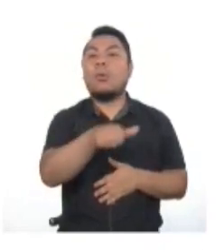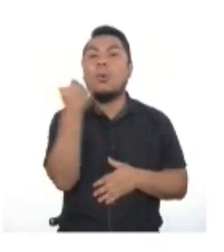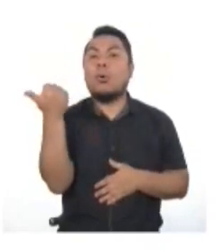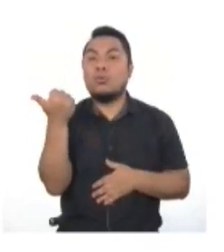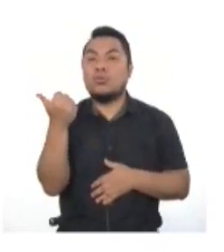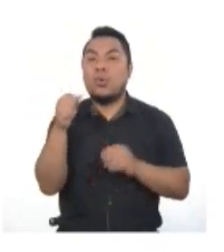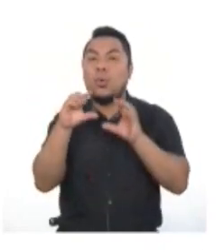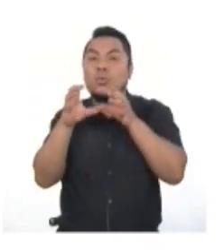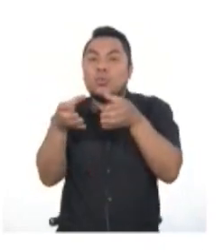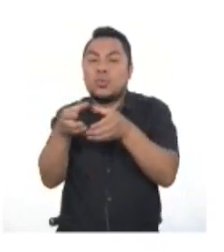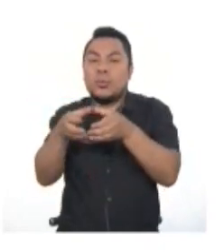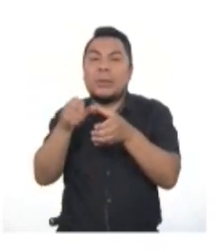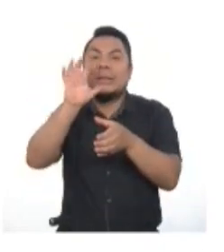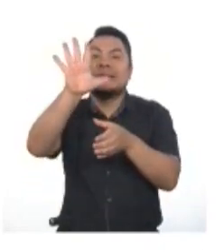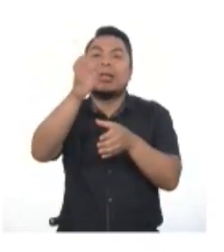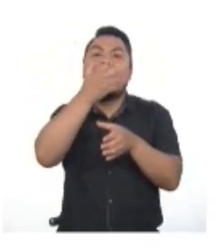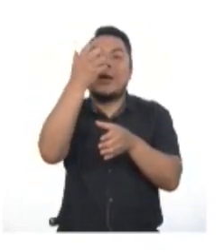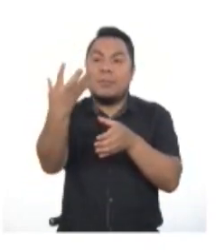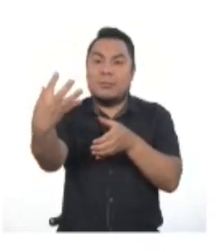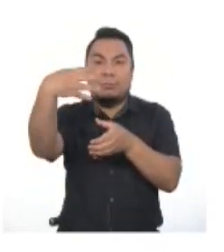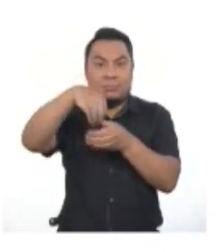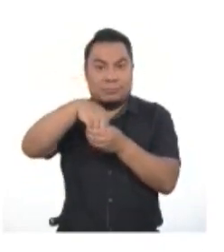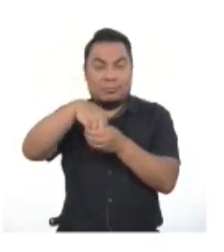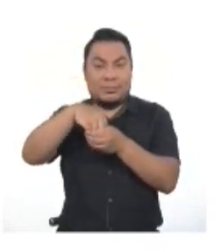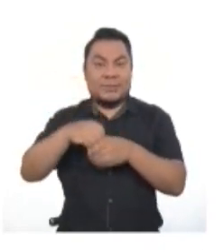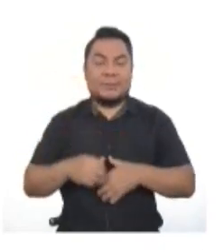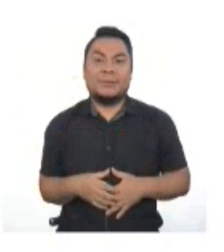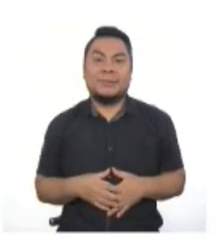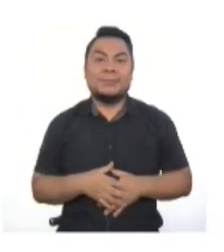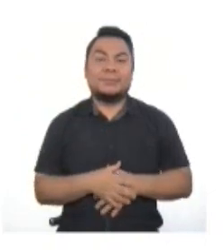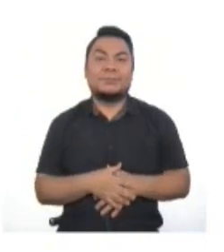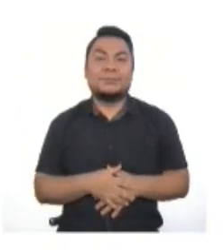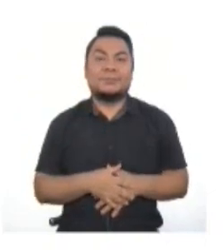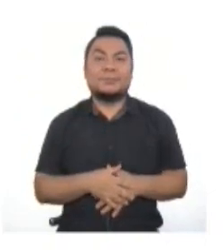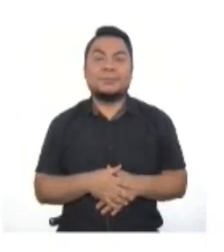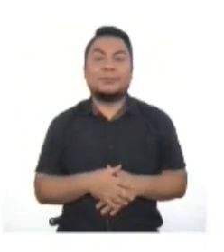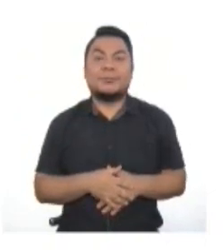Tres grupos de 5 manzanas.